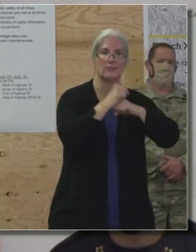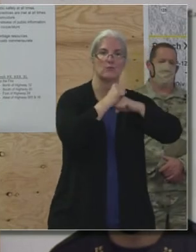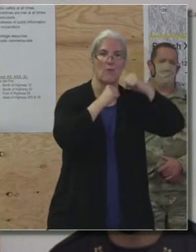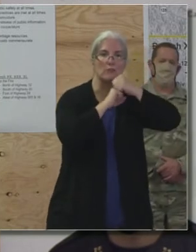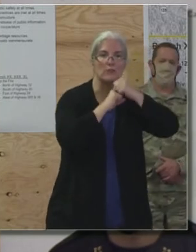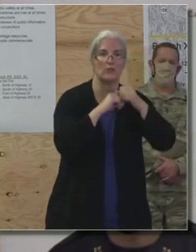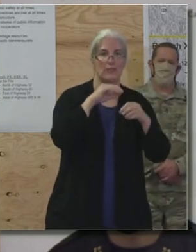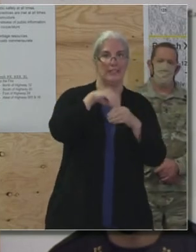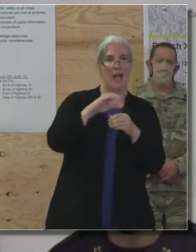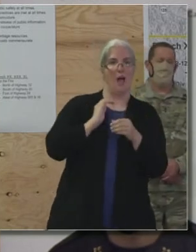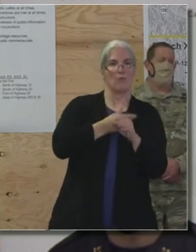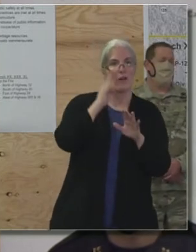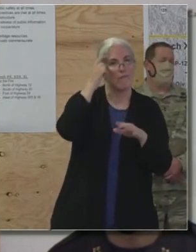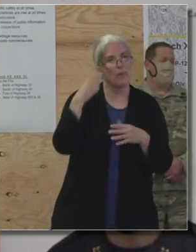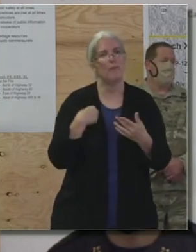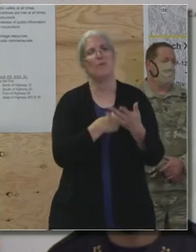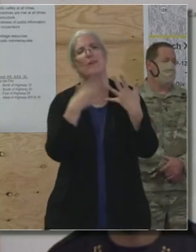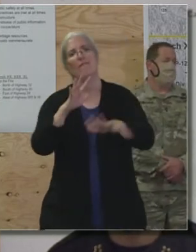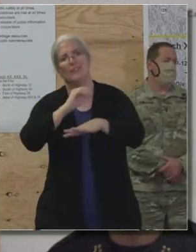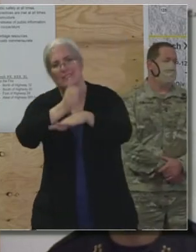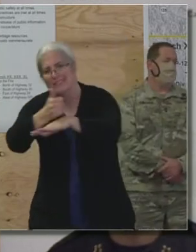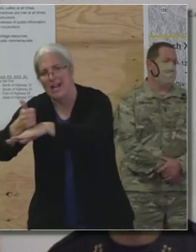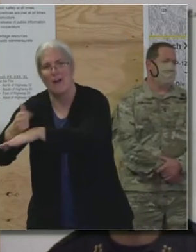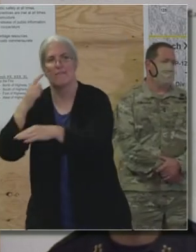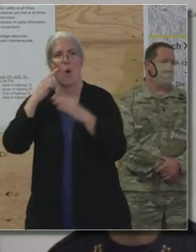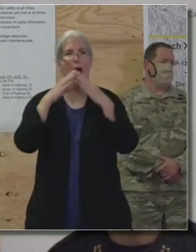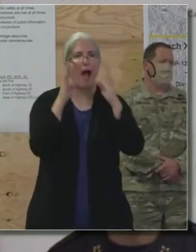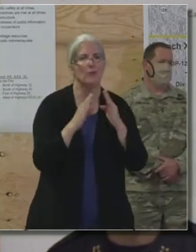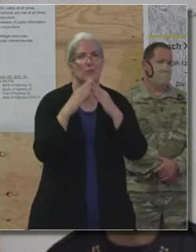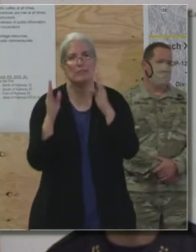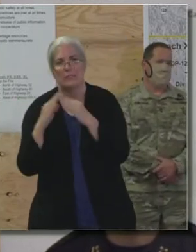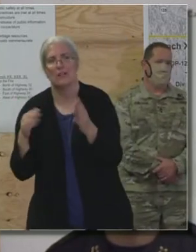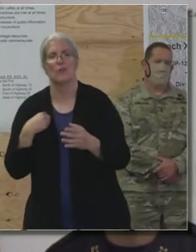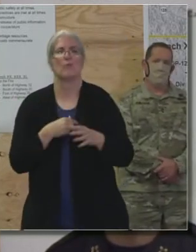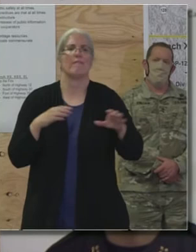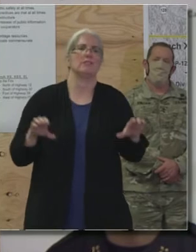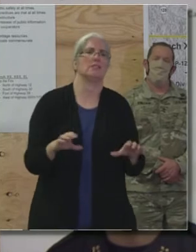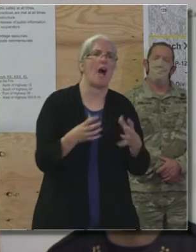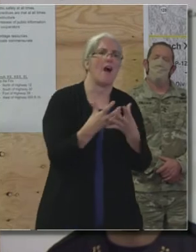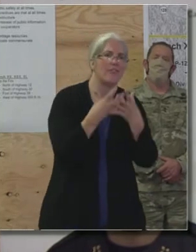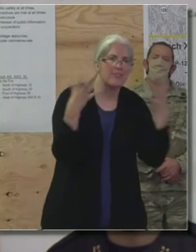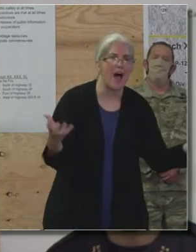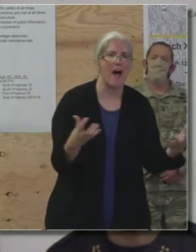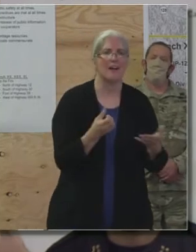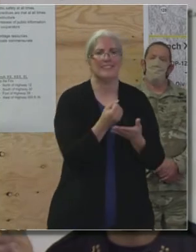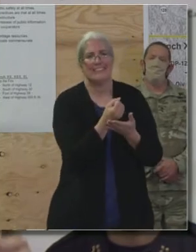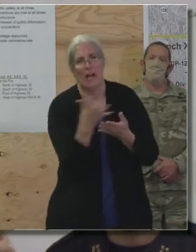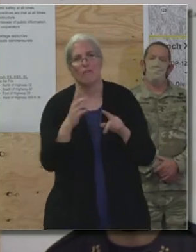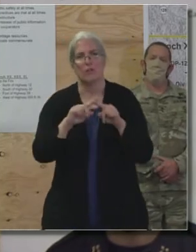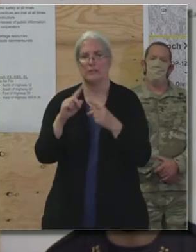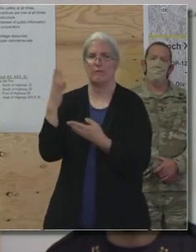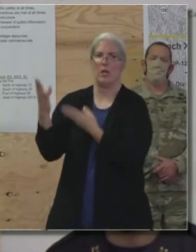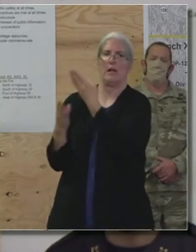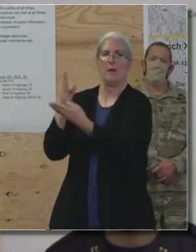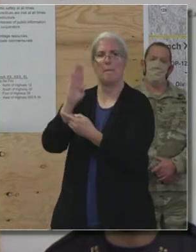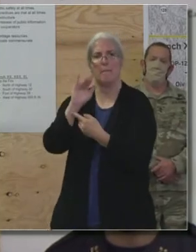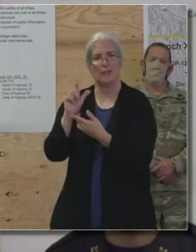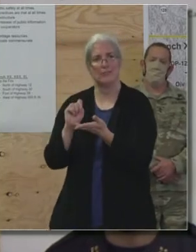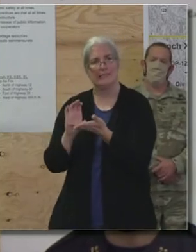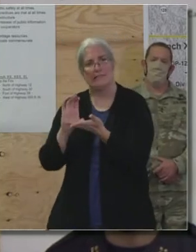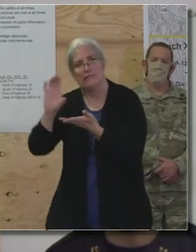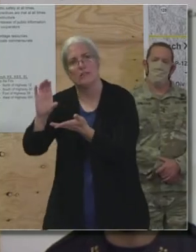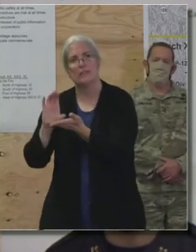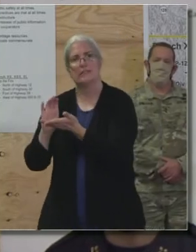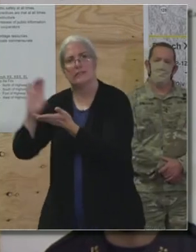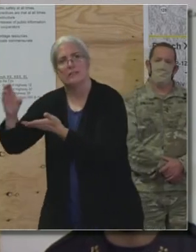individuos locales creando más elementos de vivienda también ha mostrado mucho progreso un paquete de proyectos de ley que se han presentado